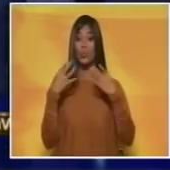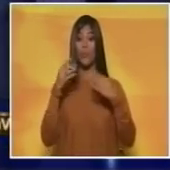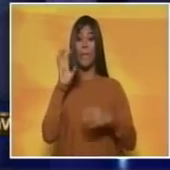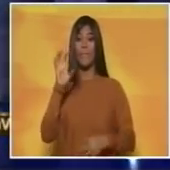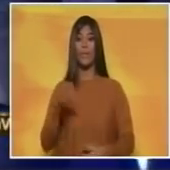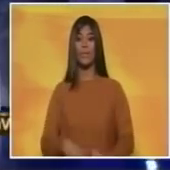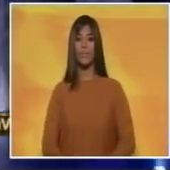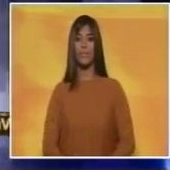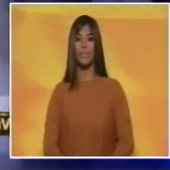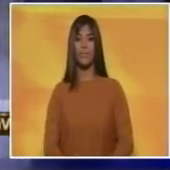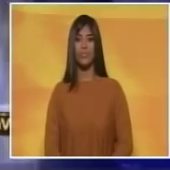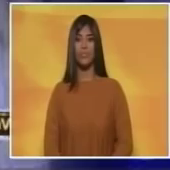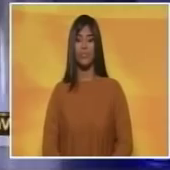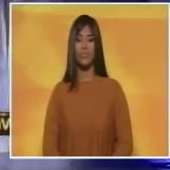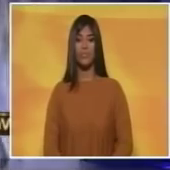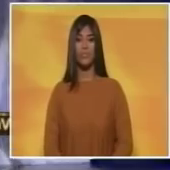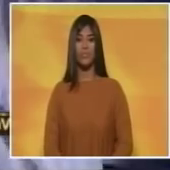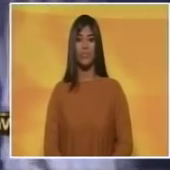país.